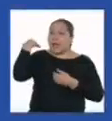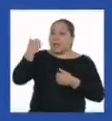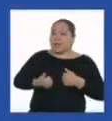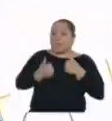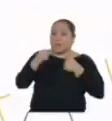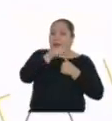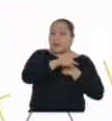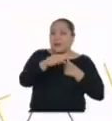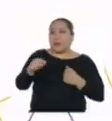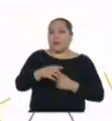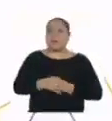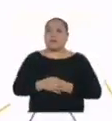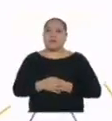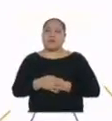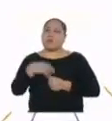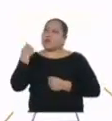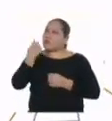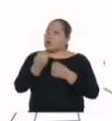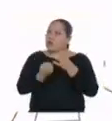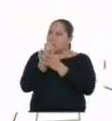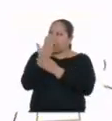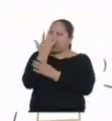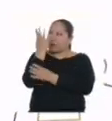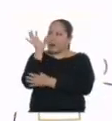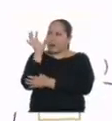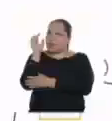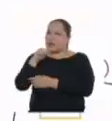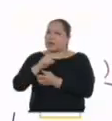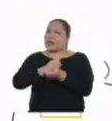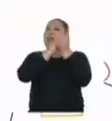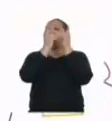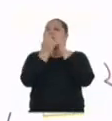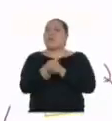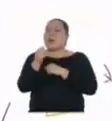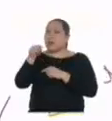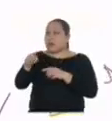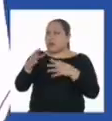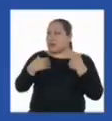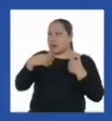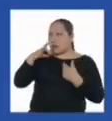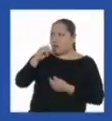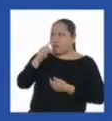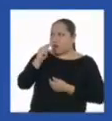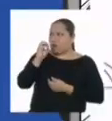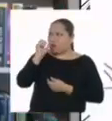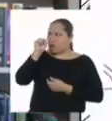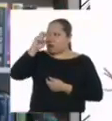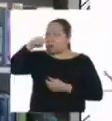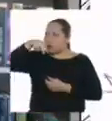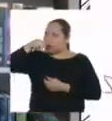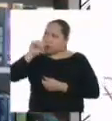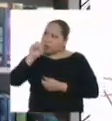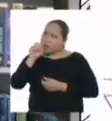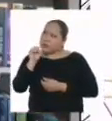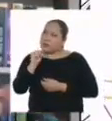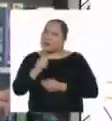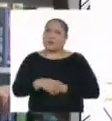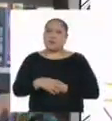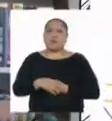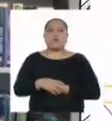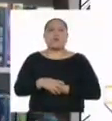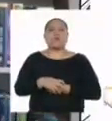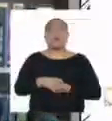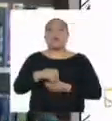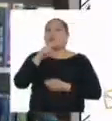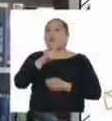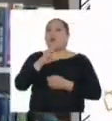ellas. ¿Solo las plantas evolucionadas son las que realizan la fotosíntesis? La